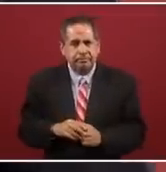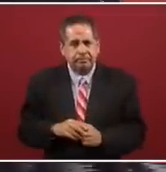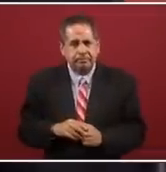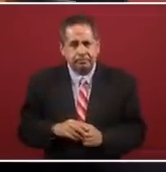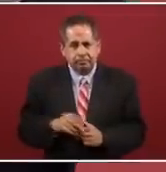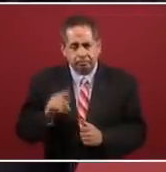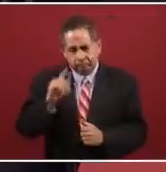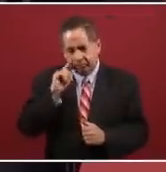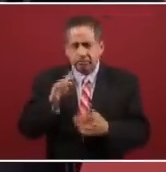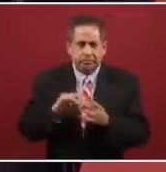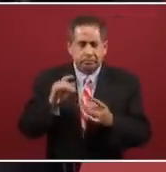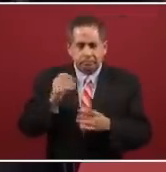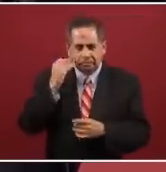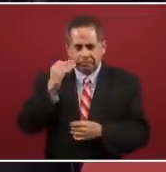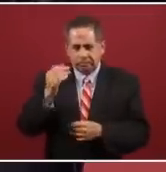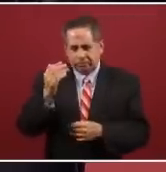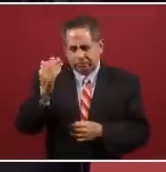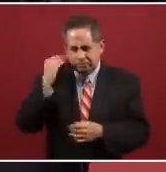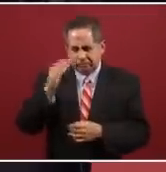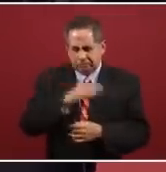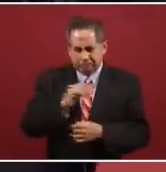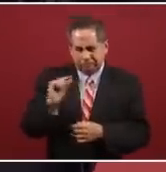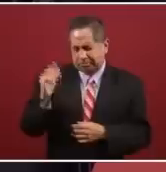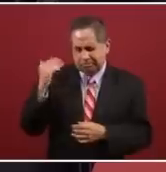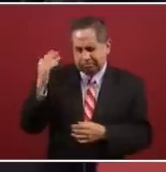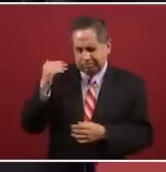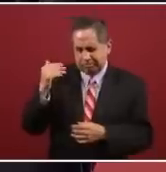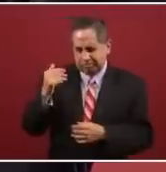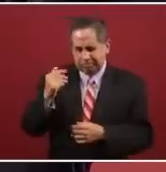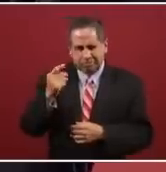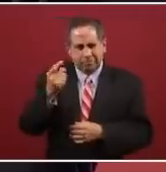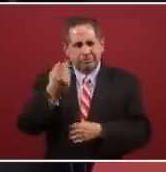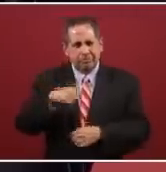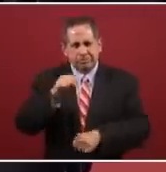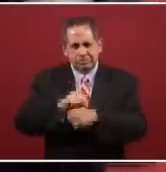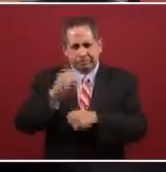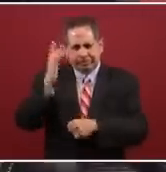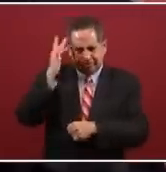me refiero hace relativamente poco, Semana Santa,